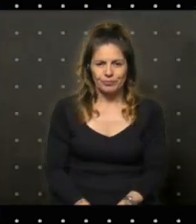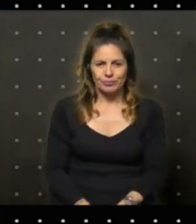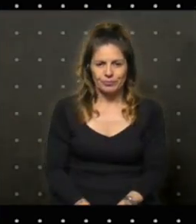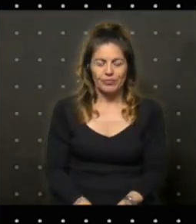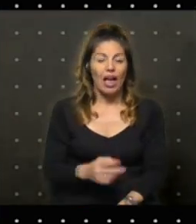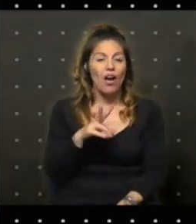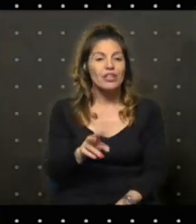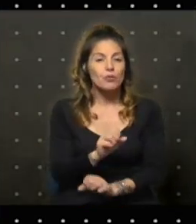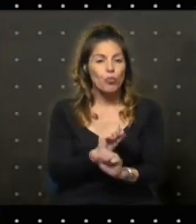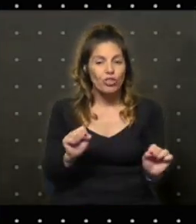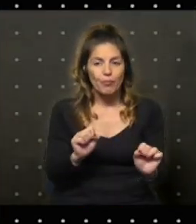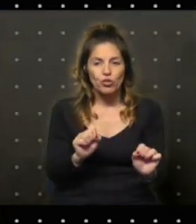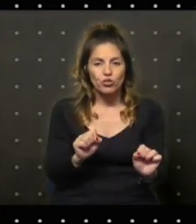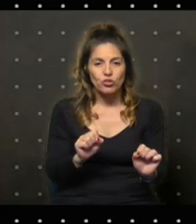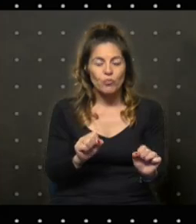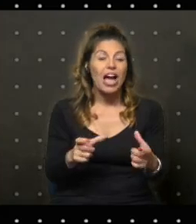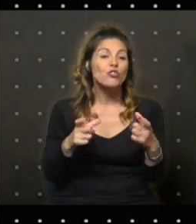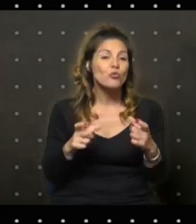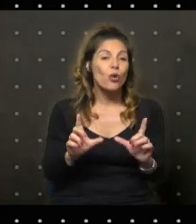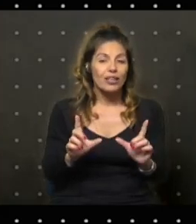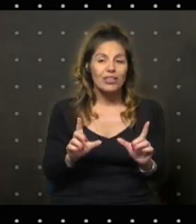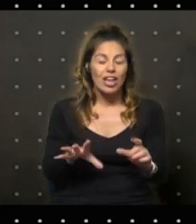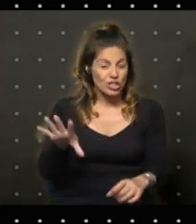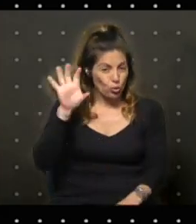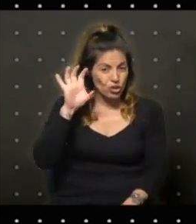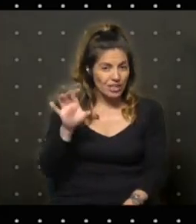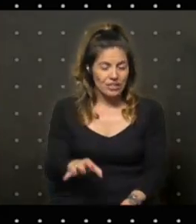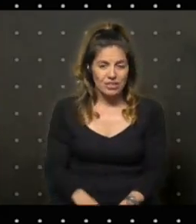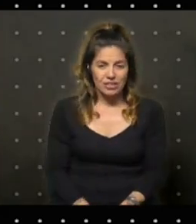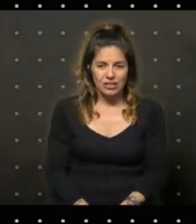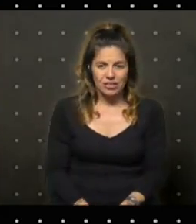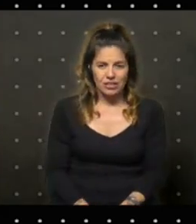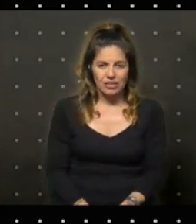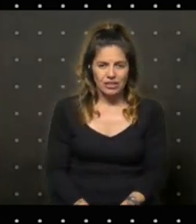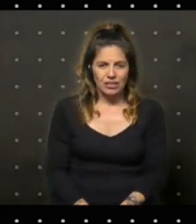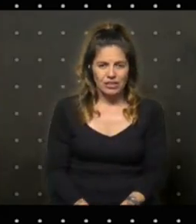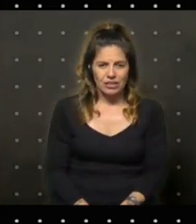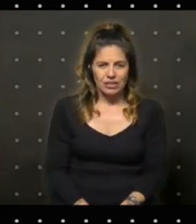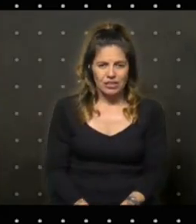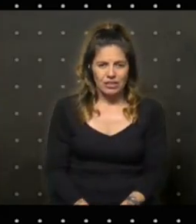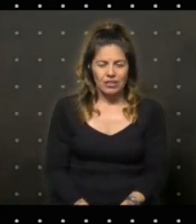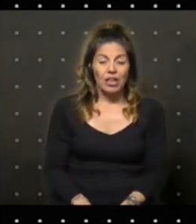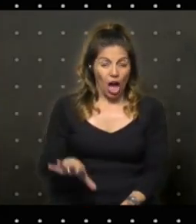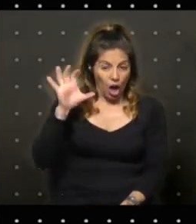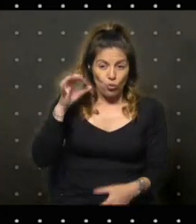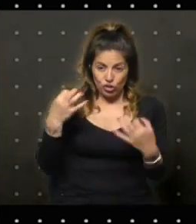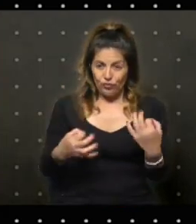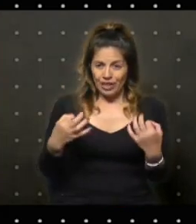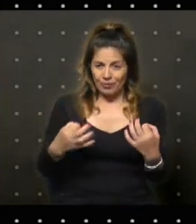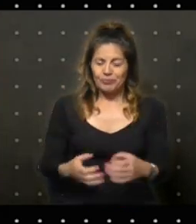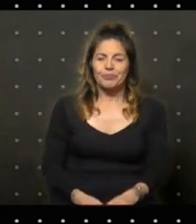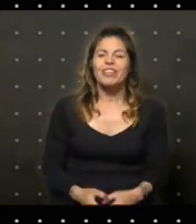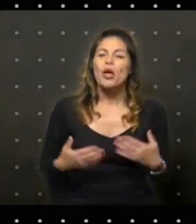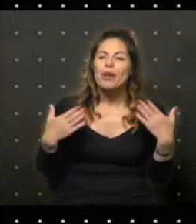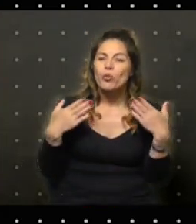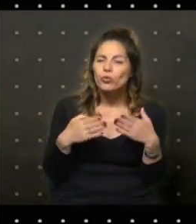noches tenemos un poquito más de suerte Ahora nos estás escuchando qué está pasando bárbaro bueno eso te